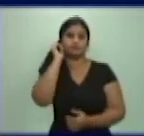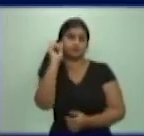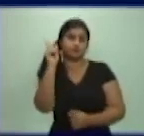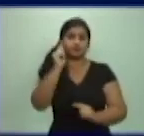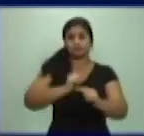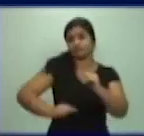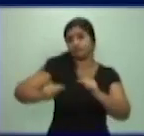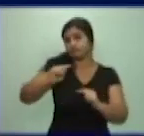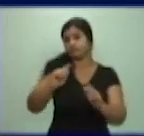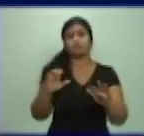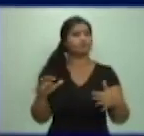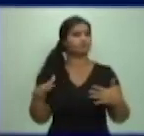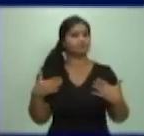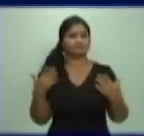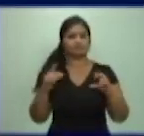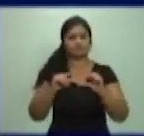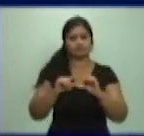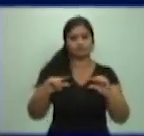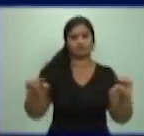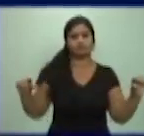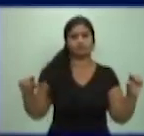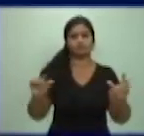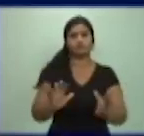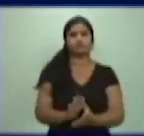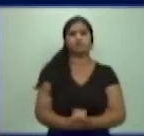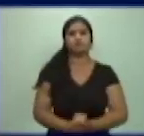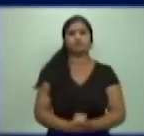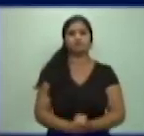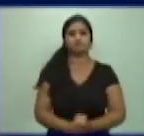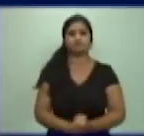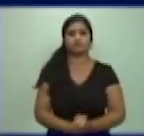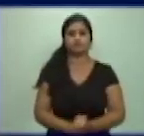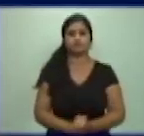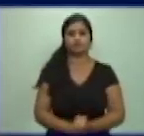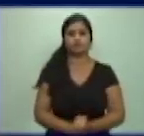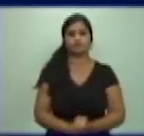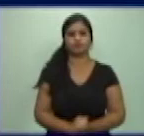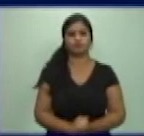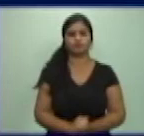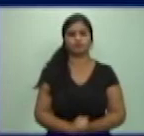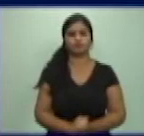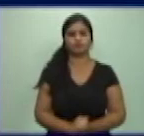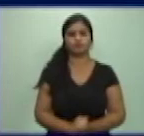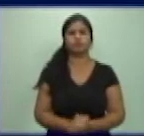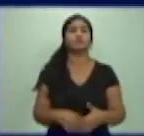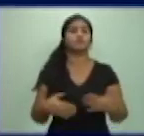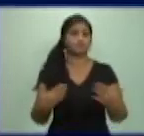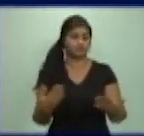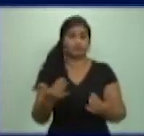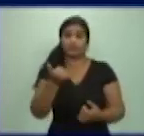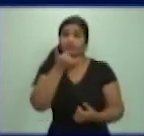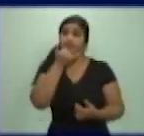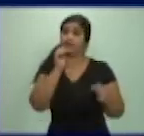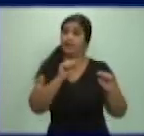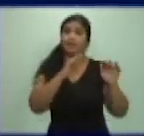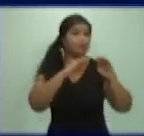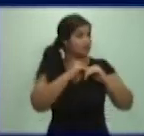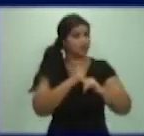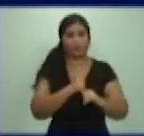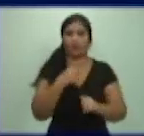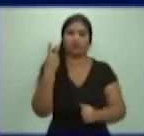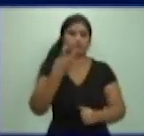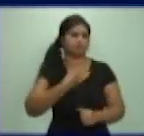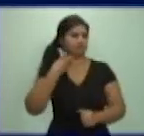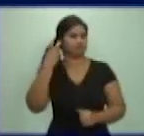una oración un poco más elaborada, por supuesto con propiedades del lenguaje sin incoherencia. La lectura de obras